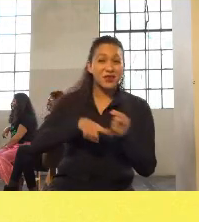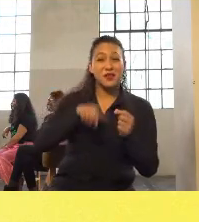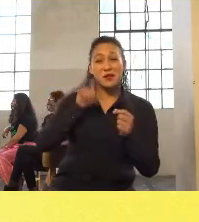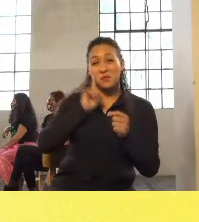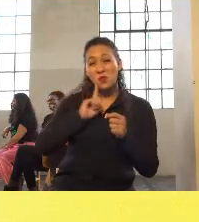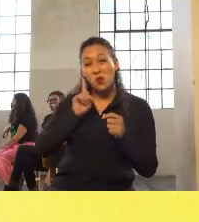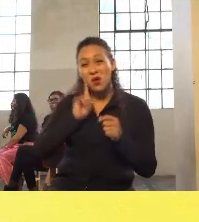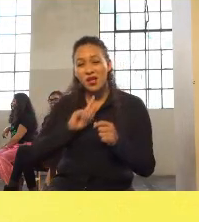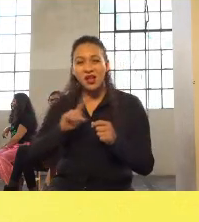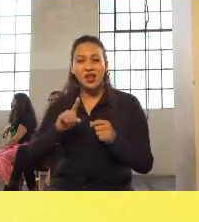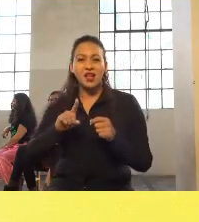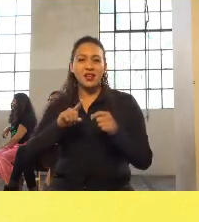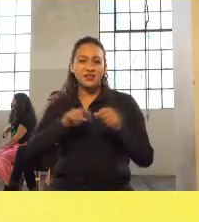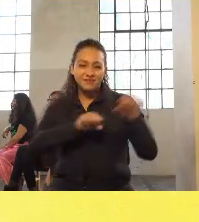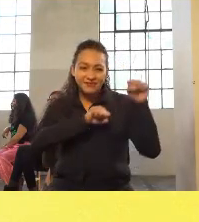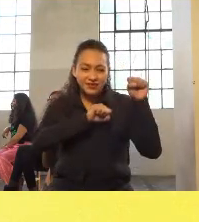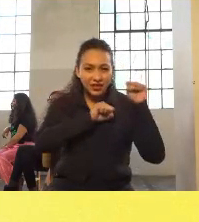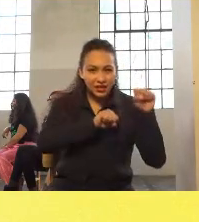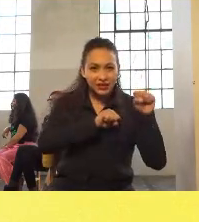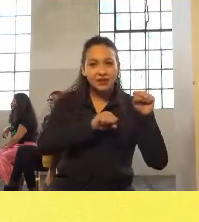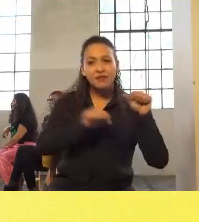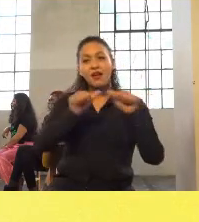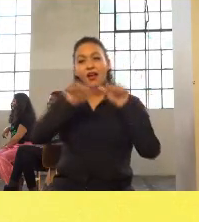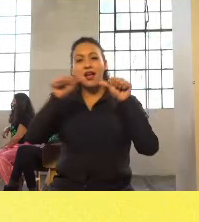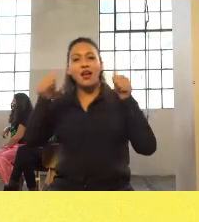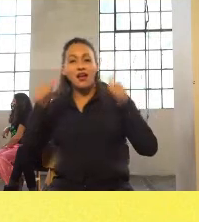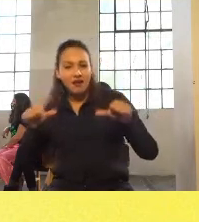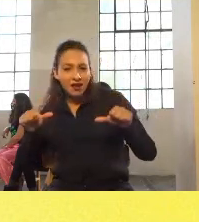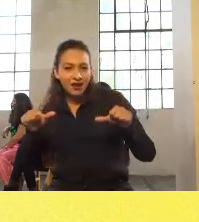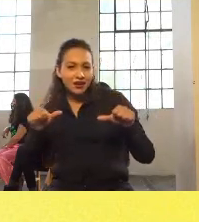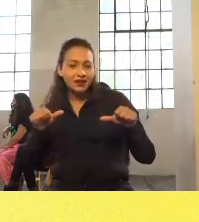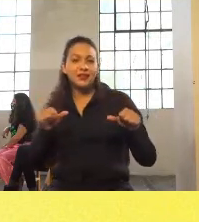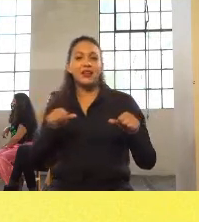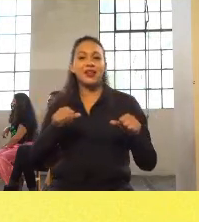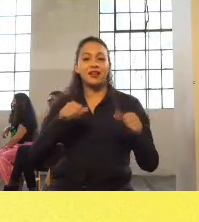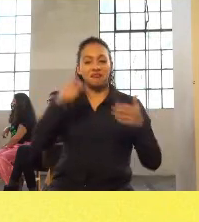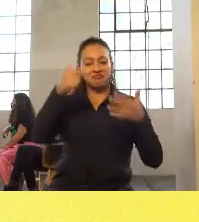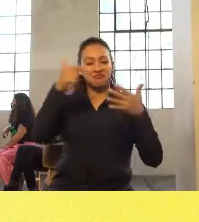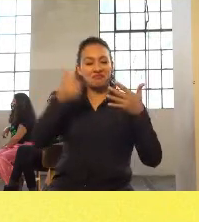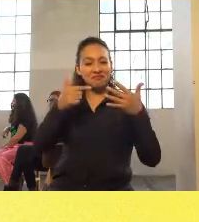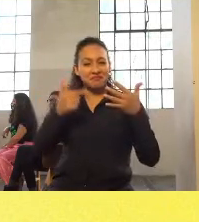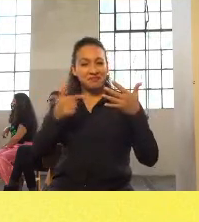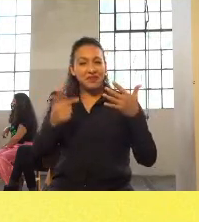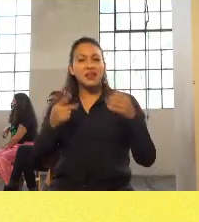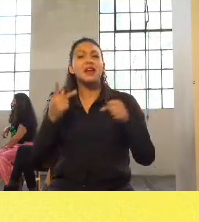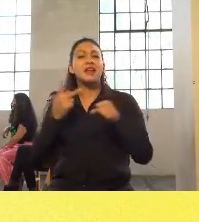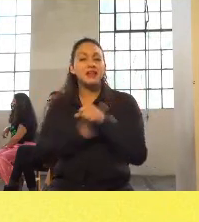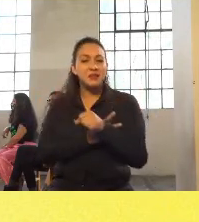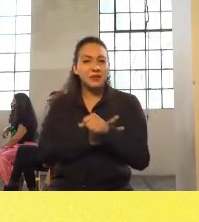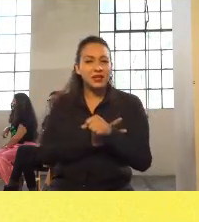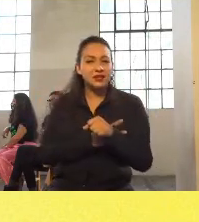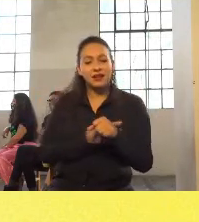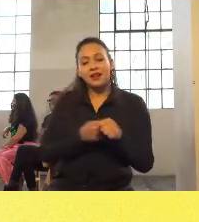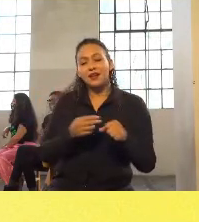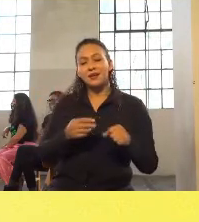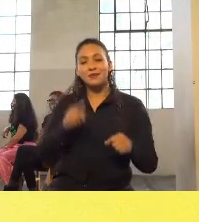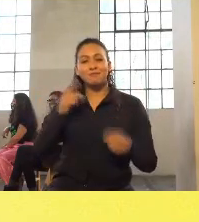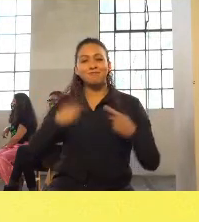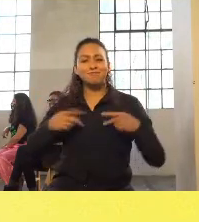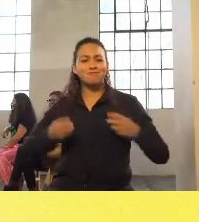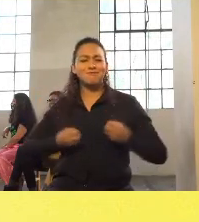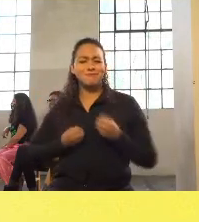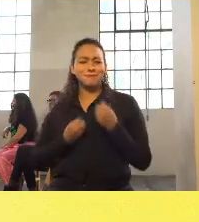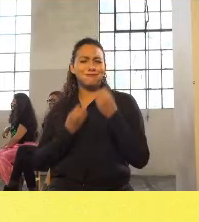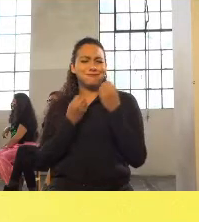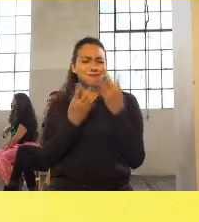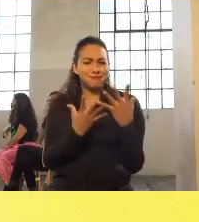de hacer cosas creativas, existe mucho esta onda de el amor al arte, ¿no? Vacíate, da todo. ¿Y luego qué queda? ¿Y luego con qué